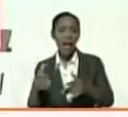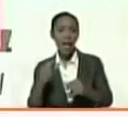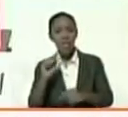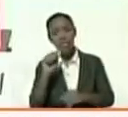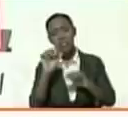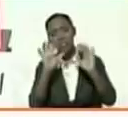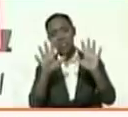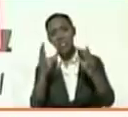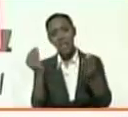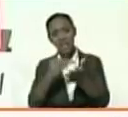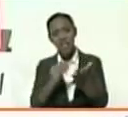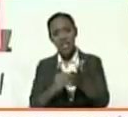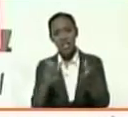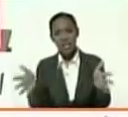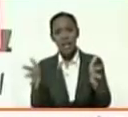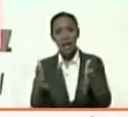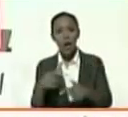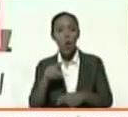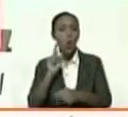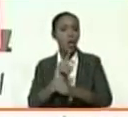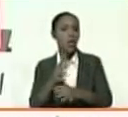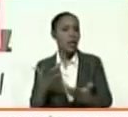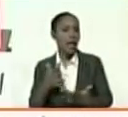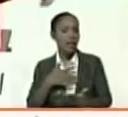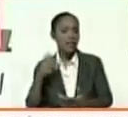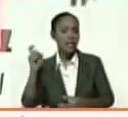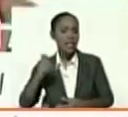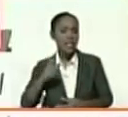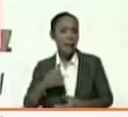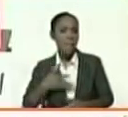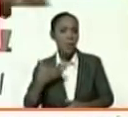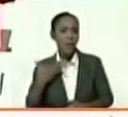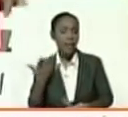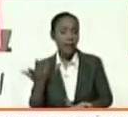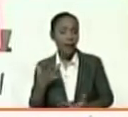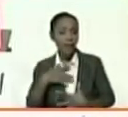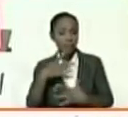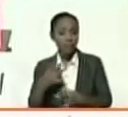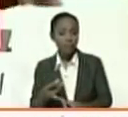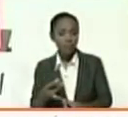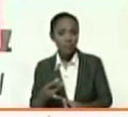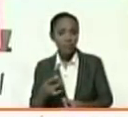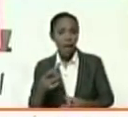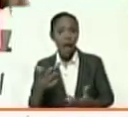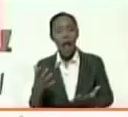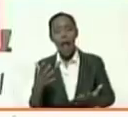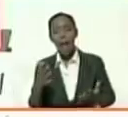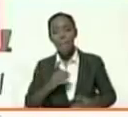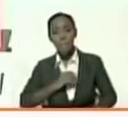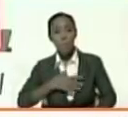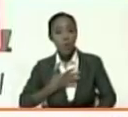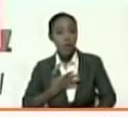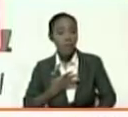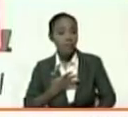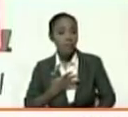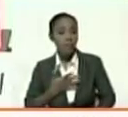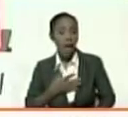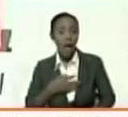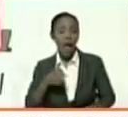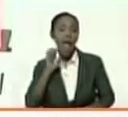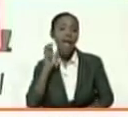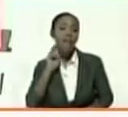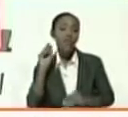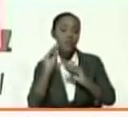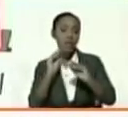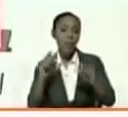es el poder. Que ellos digan que van a hacer elecciones. Ya dijeron, hace días dijeron, cuando Evo llamó a elecciones, ¿qué